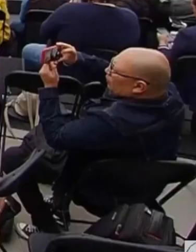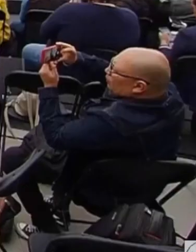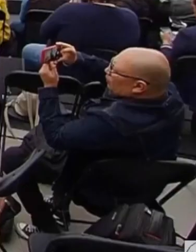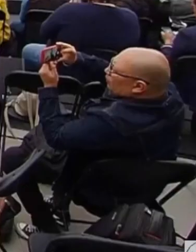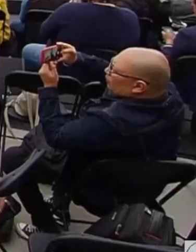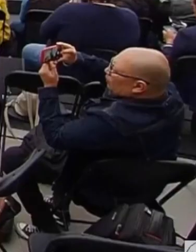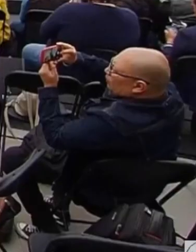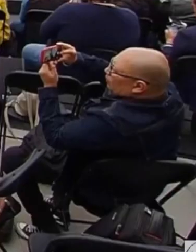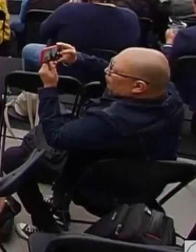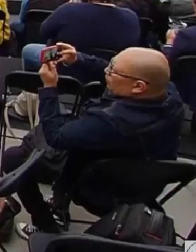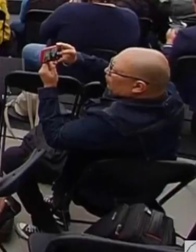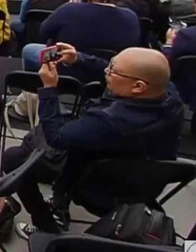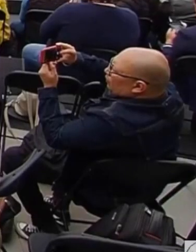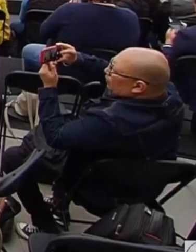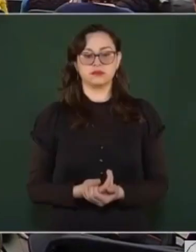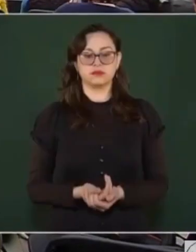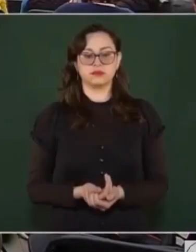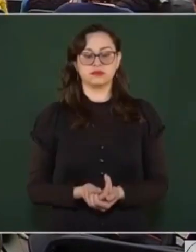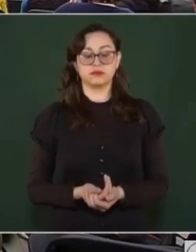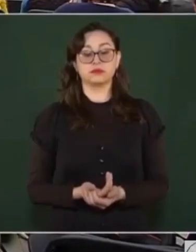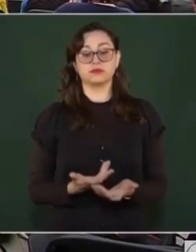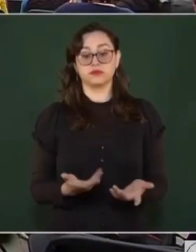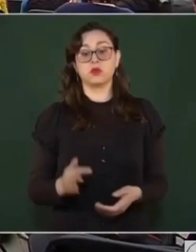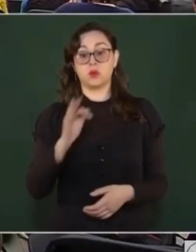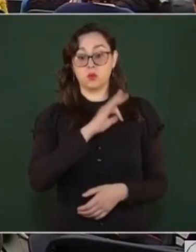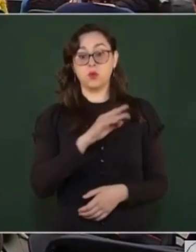Esta es la diferencia, lo nuestro.